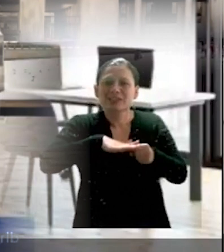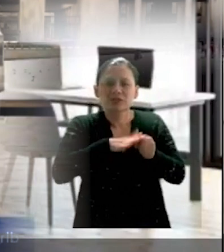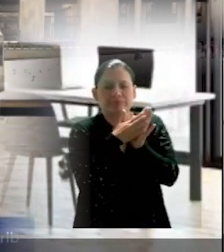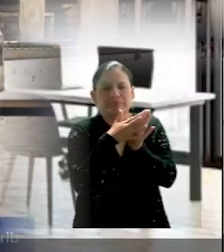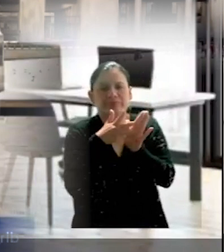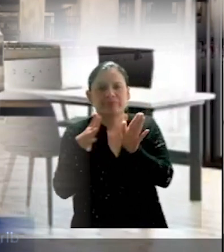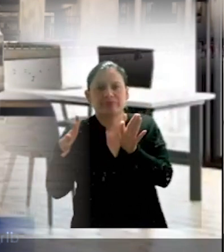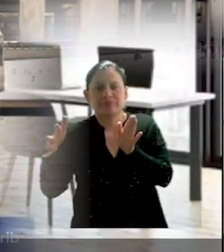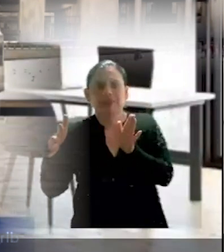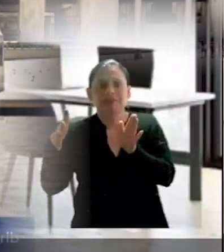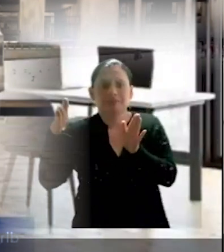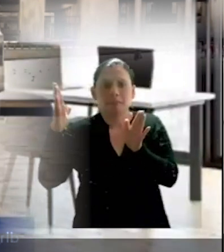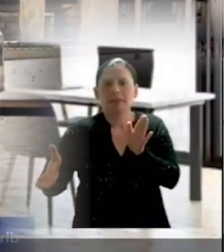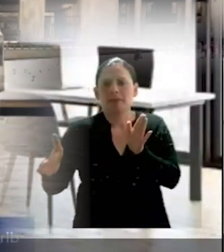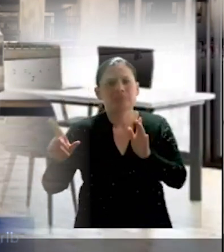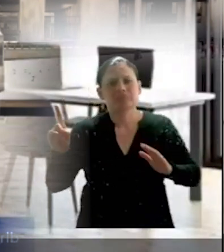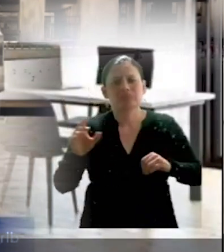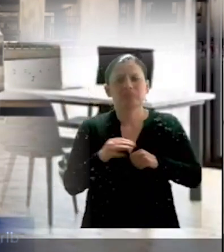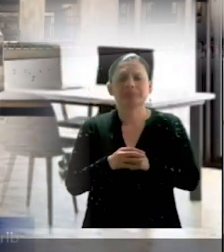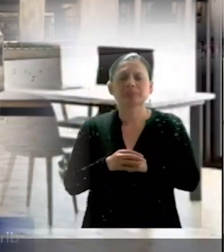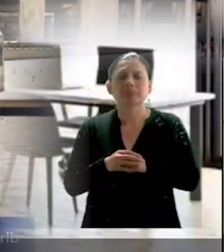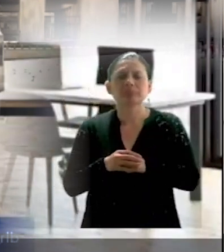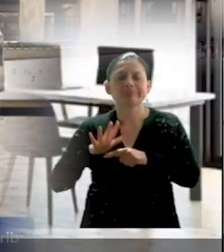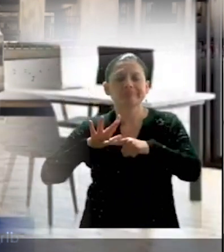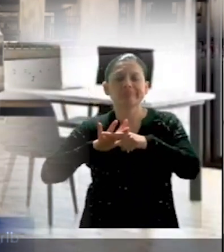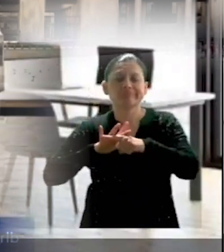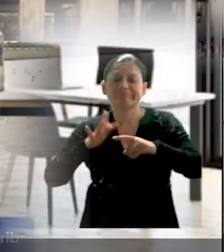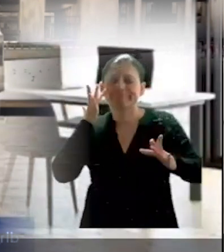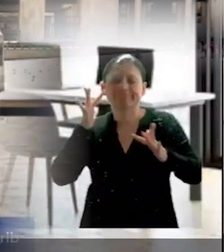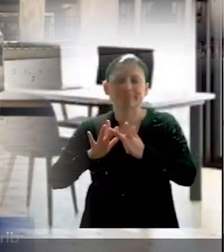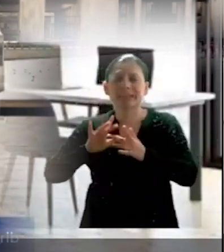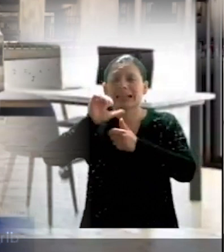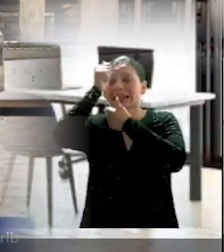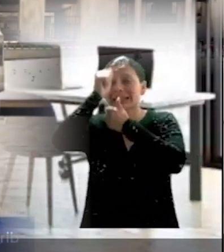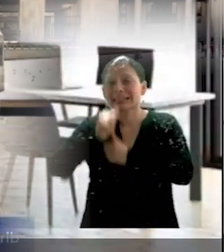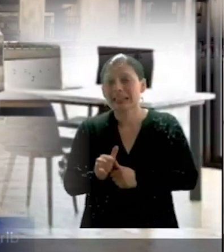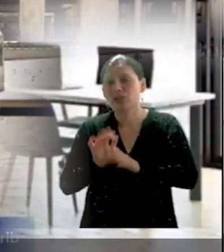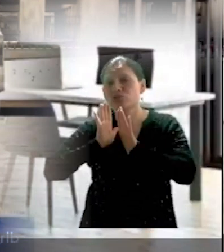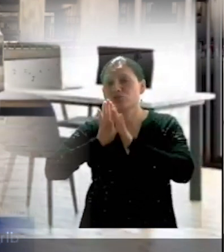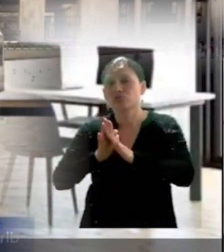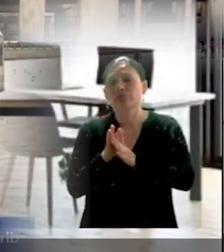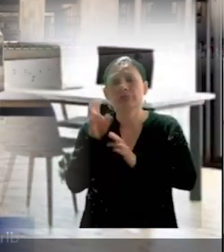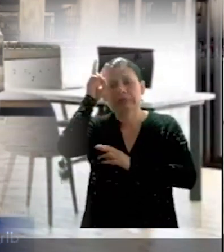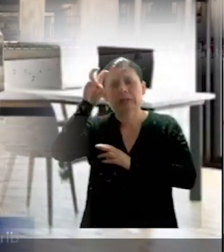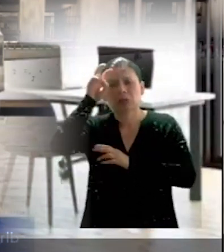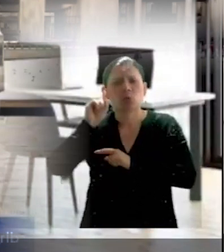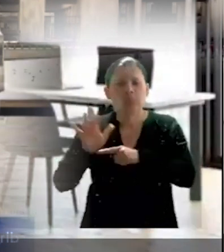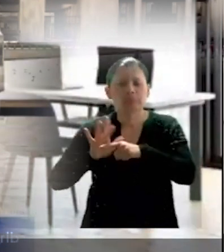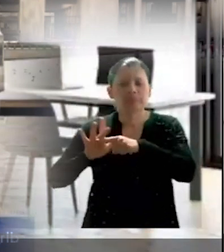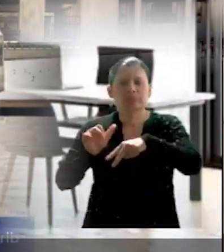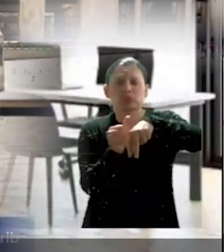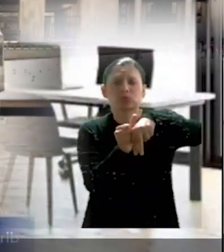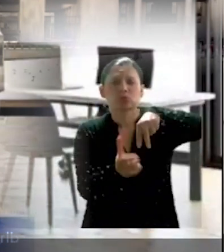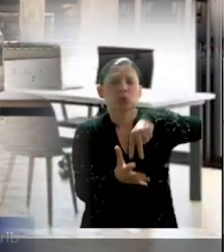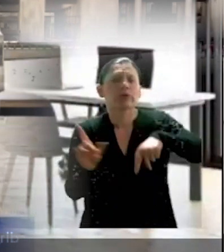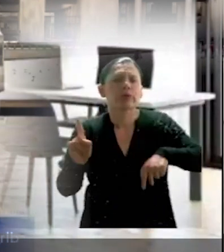una aplicación adecuada del criterio de razonabilidad en la interposición de la tutela, sino de una